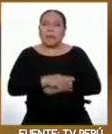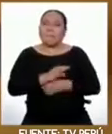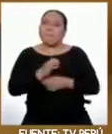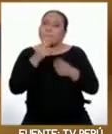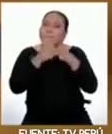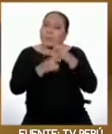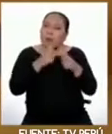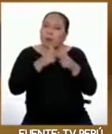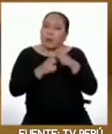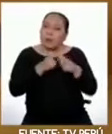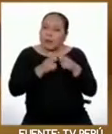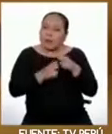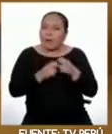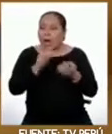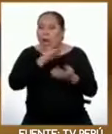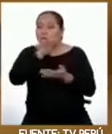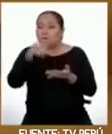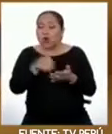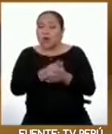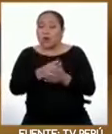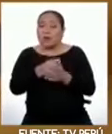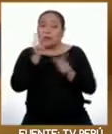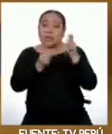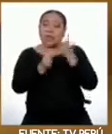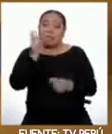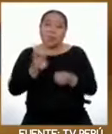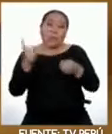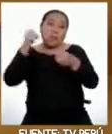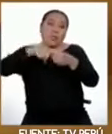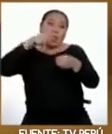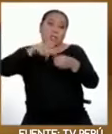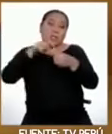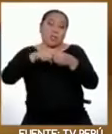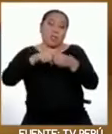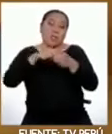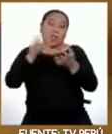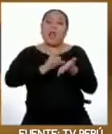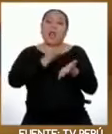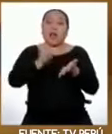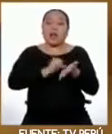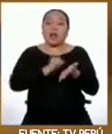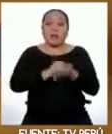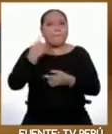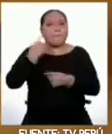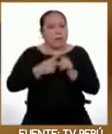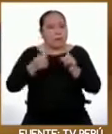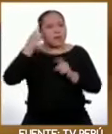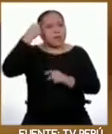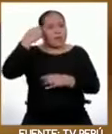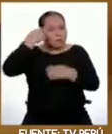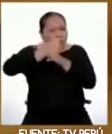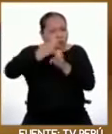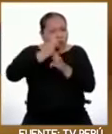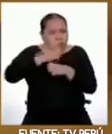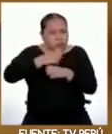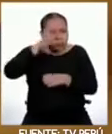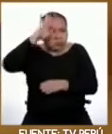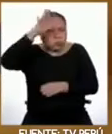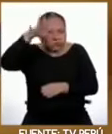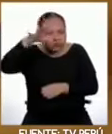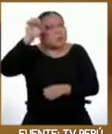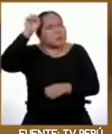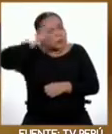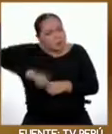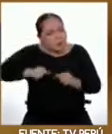crisis a todos los miembros del sector cultural. Pero creo que con los creativos y luchadores que somos, vamos a seguir